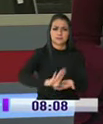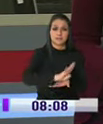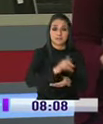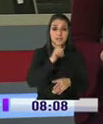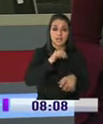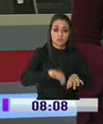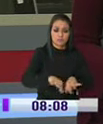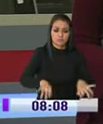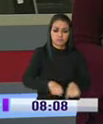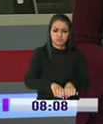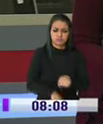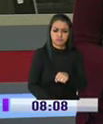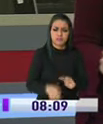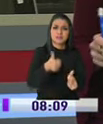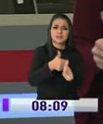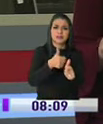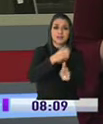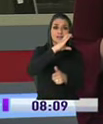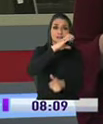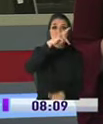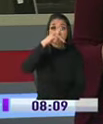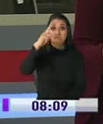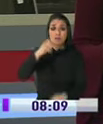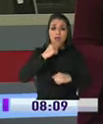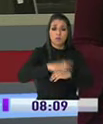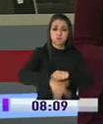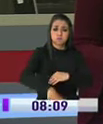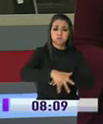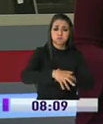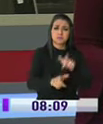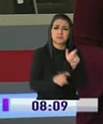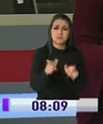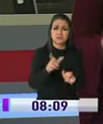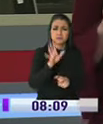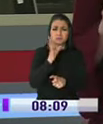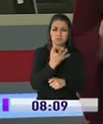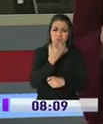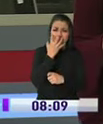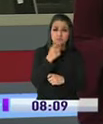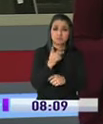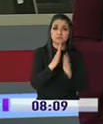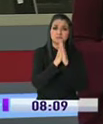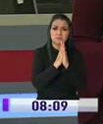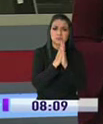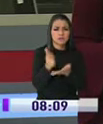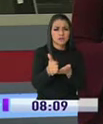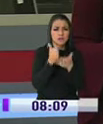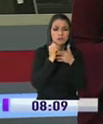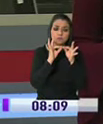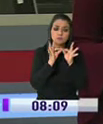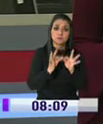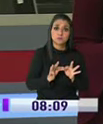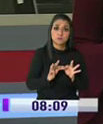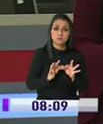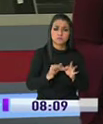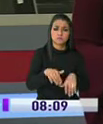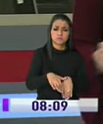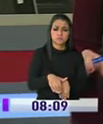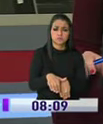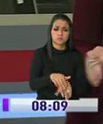Consejo Provincial de Pichincha está provocando malestar a los moradores del sector. Ellos solicitan que les ayuden con la reparación, pues está causando una